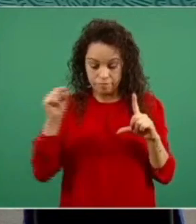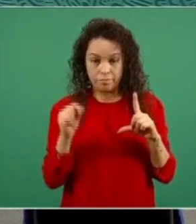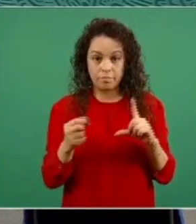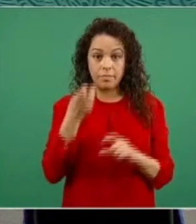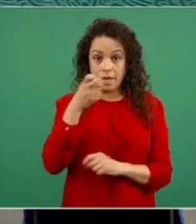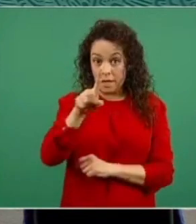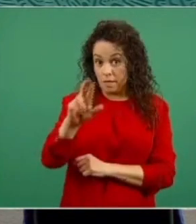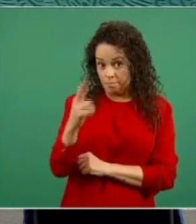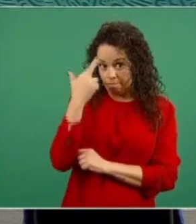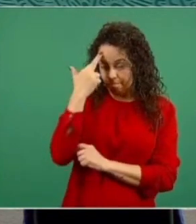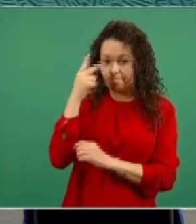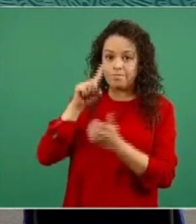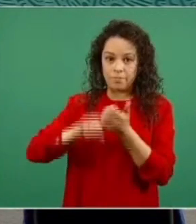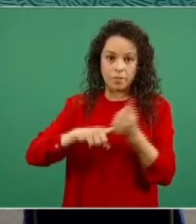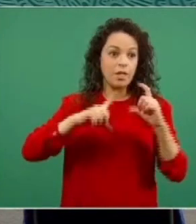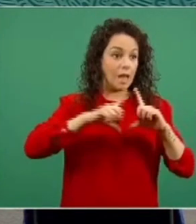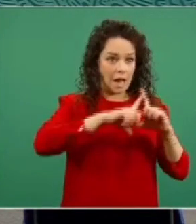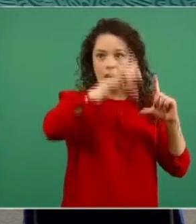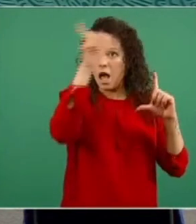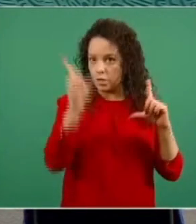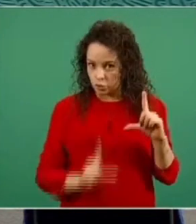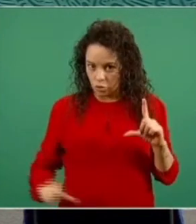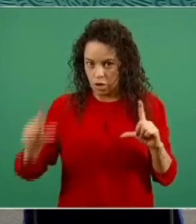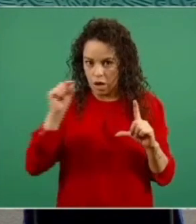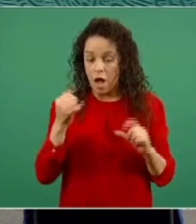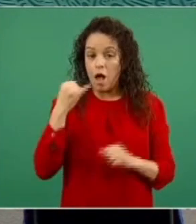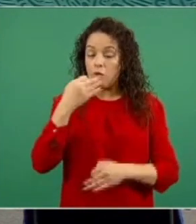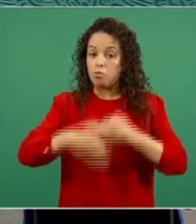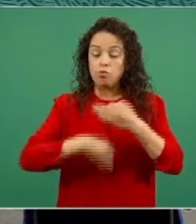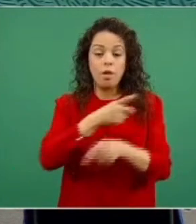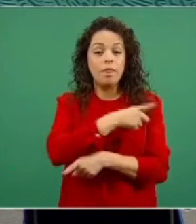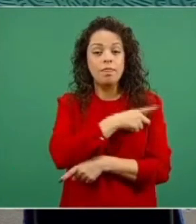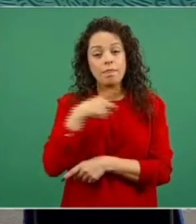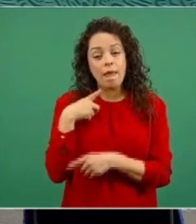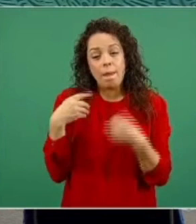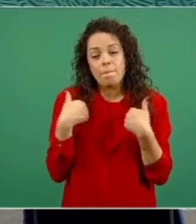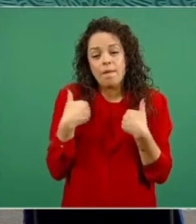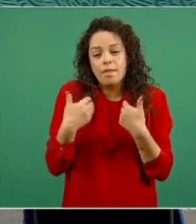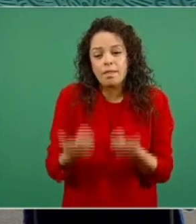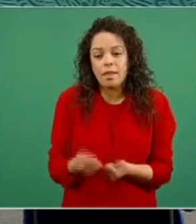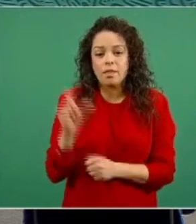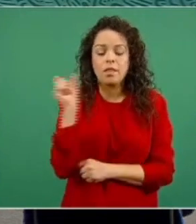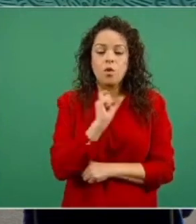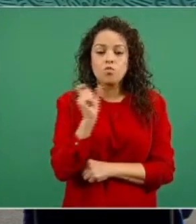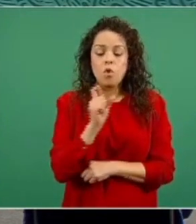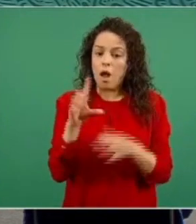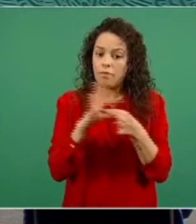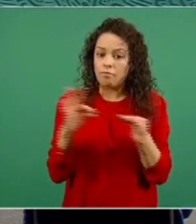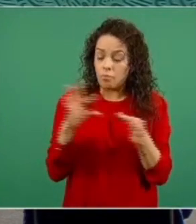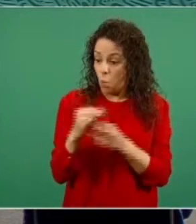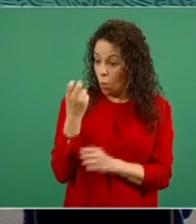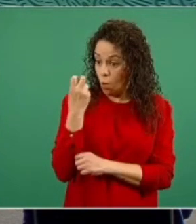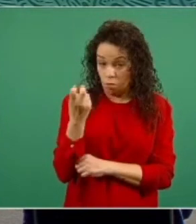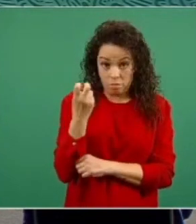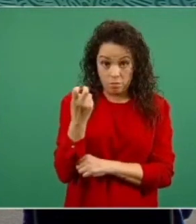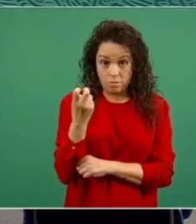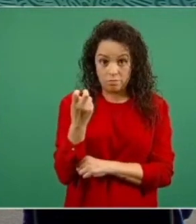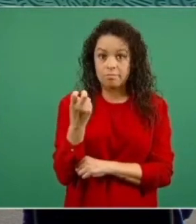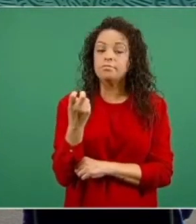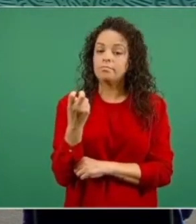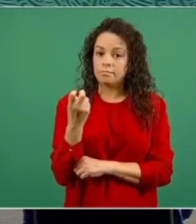nivel nacional, y también que todo el mundo entienda que cuando hablamos de esto es importante